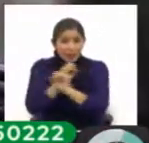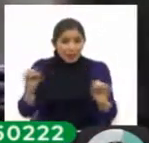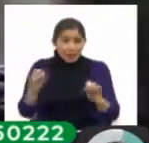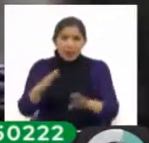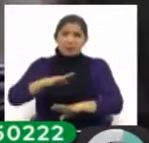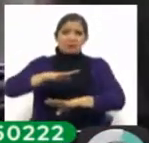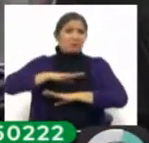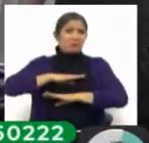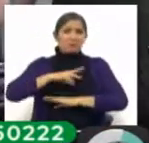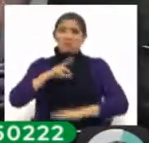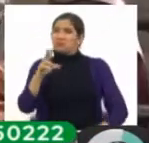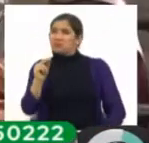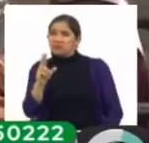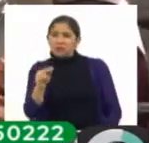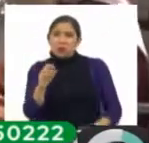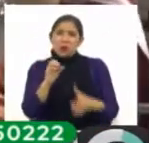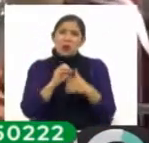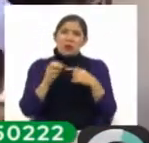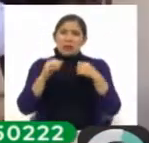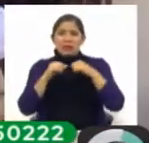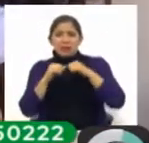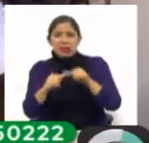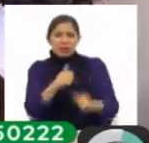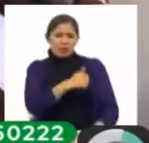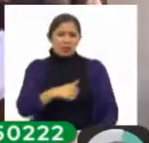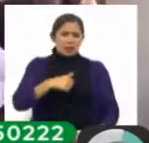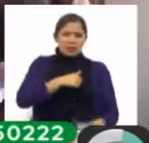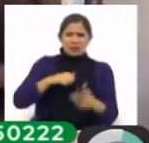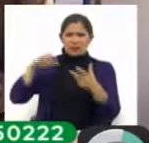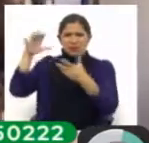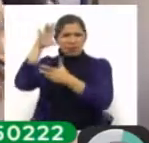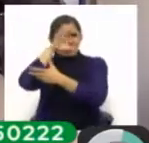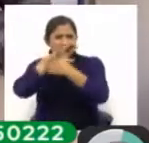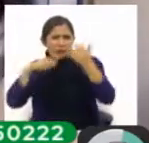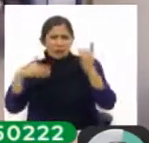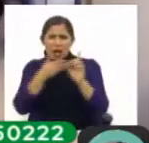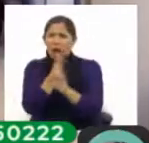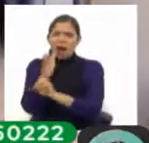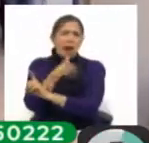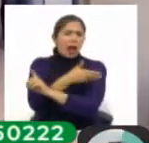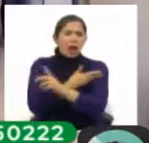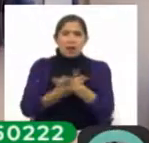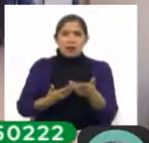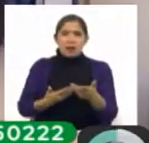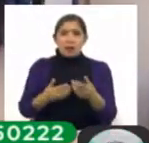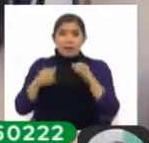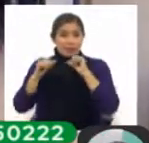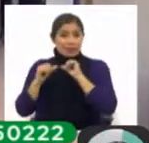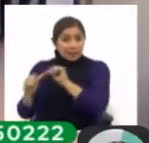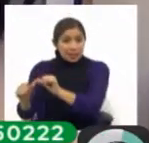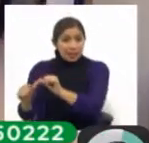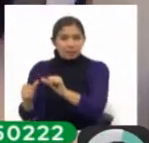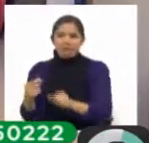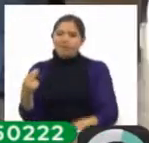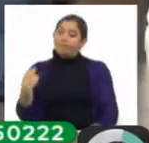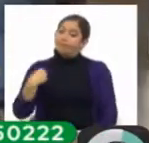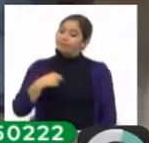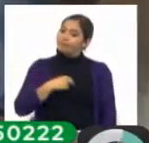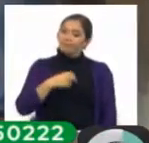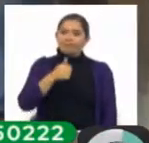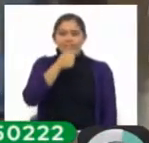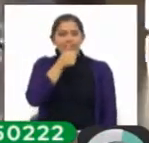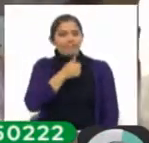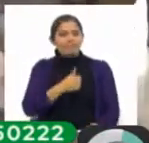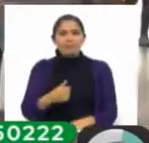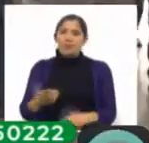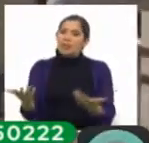satisfactoria y persistir la actitud confusa y distractiva, nos veremos obligados a